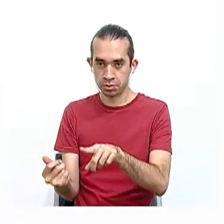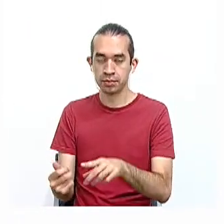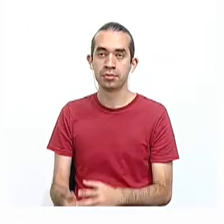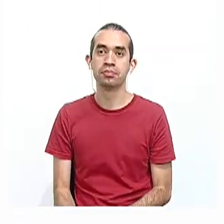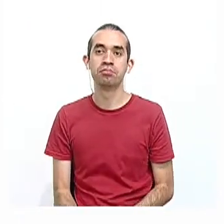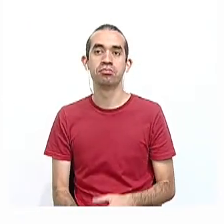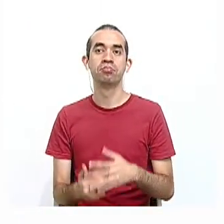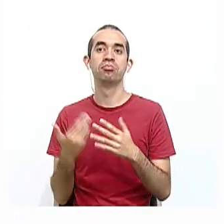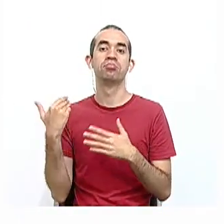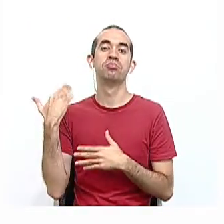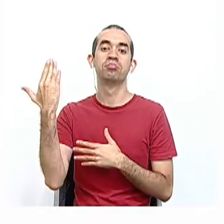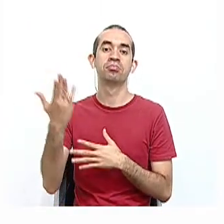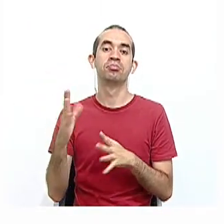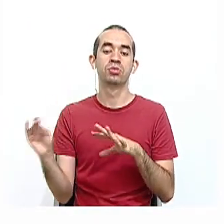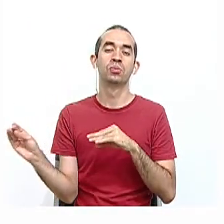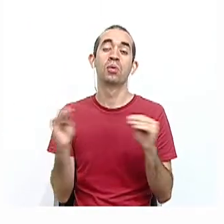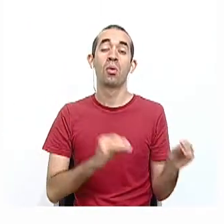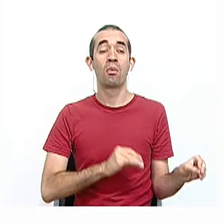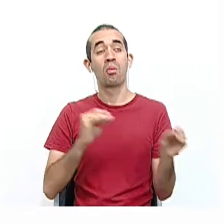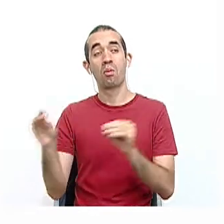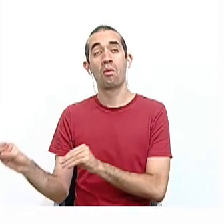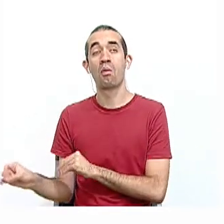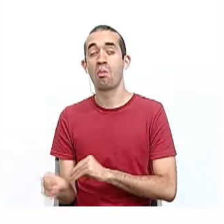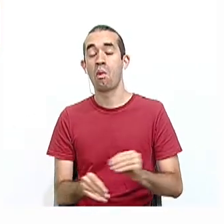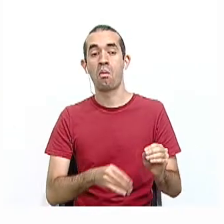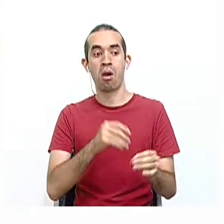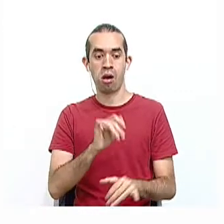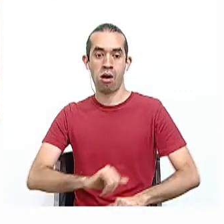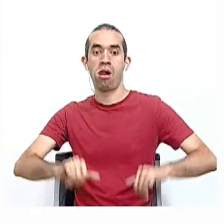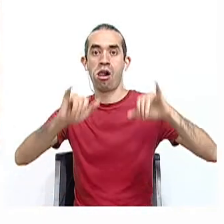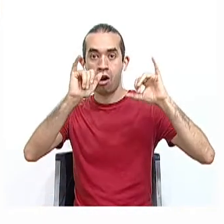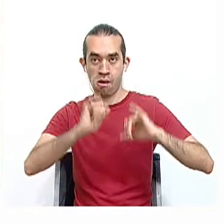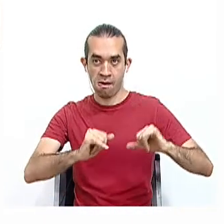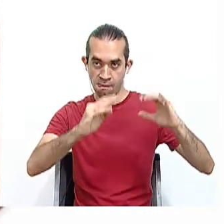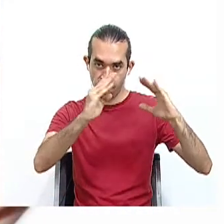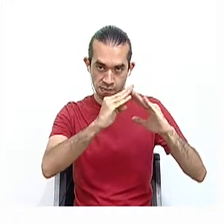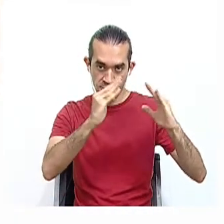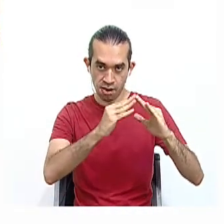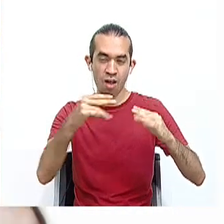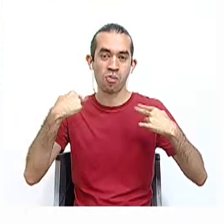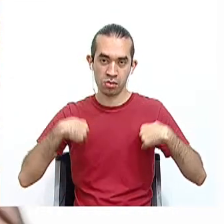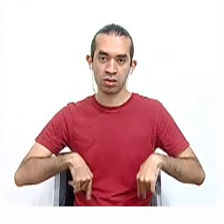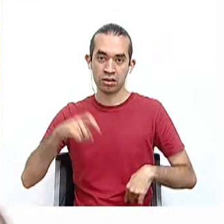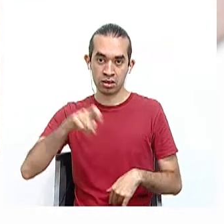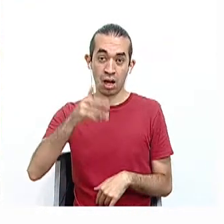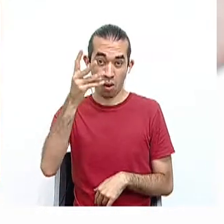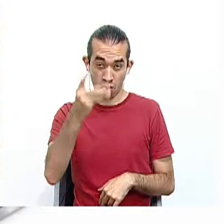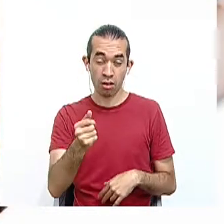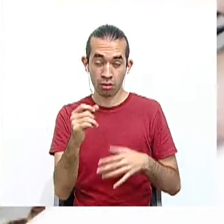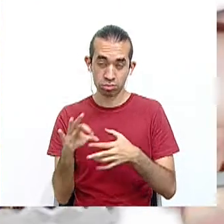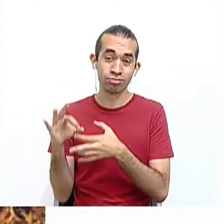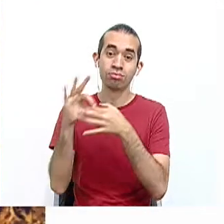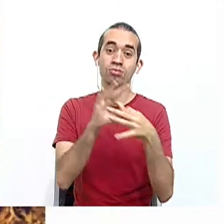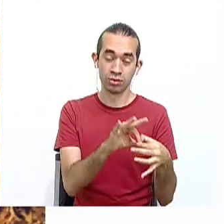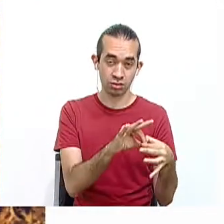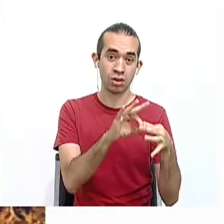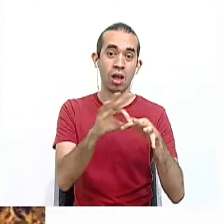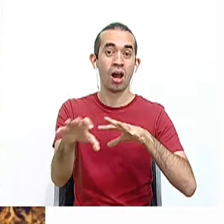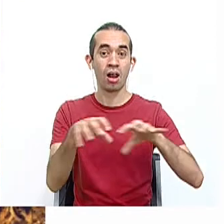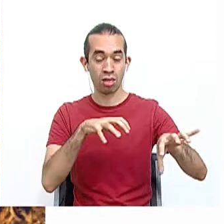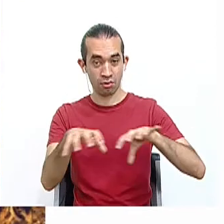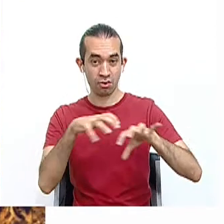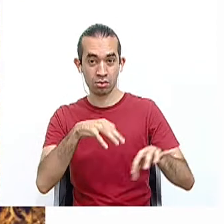Tras la sedentarización de los grupos humanos, esa necesidad de contabilizar siguió estrechamente vinculada a las